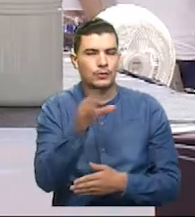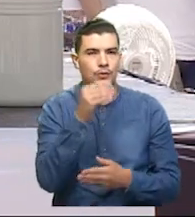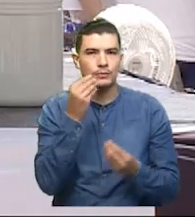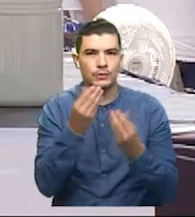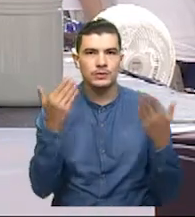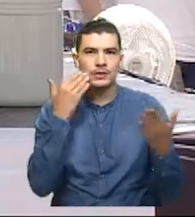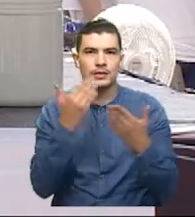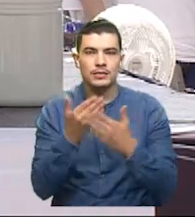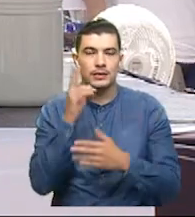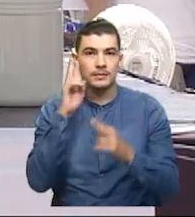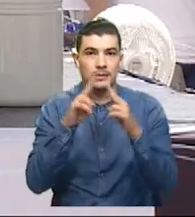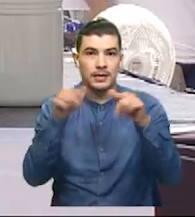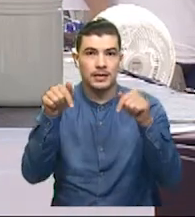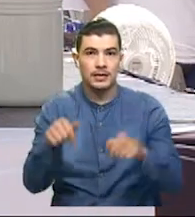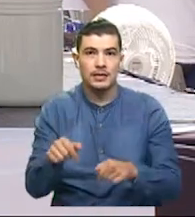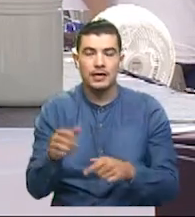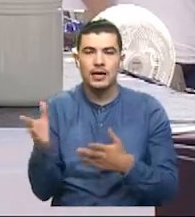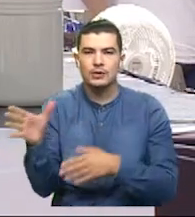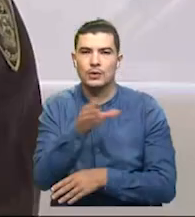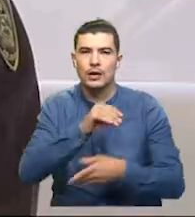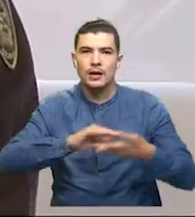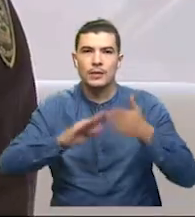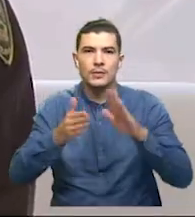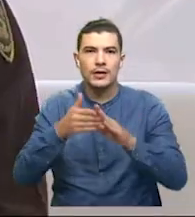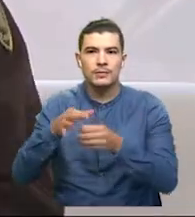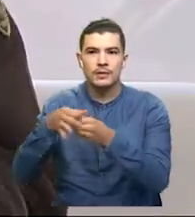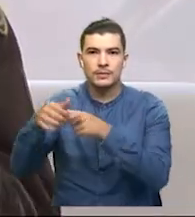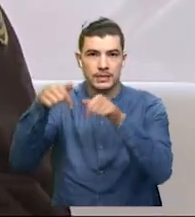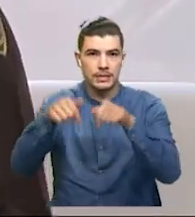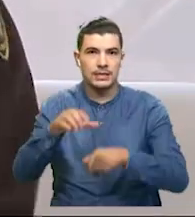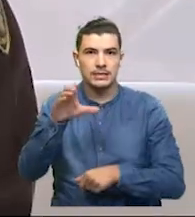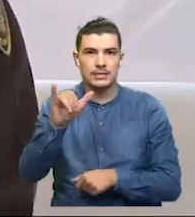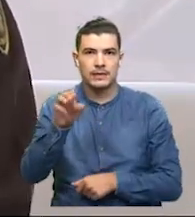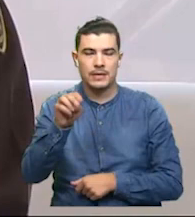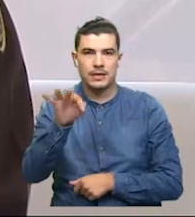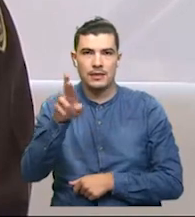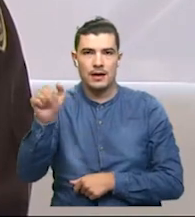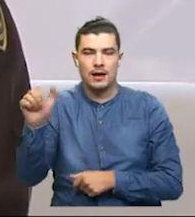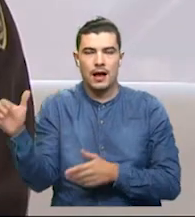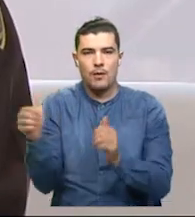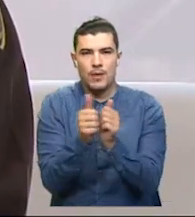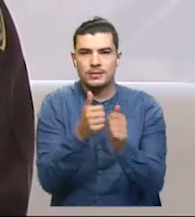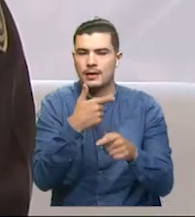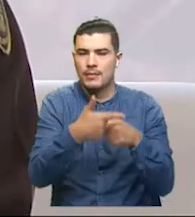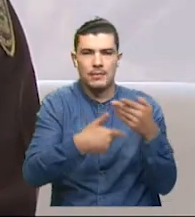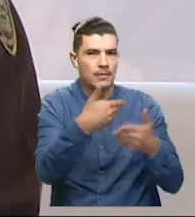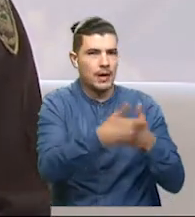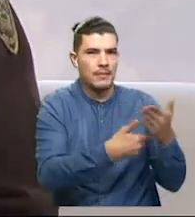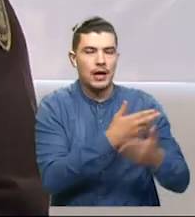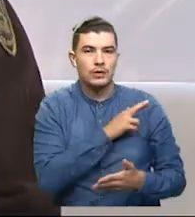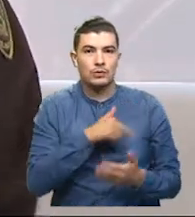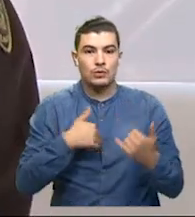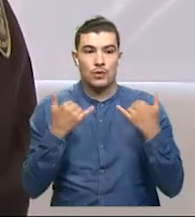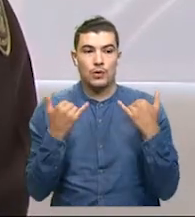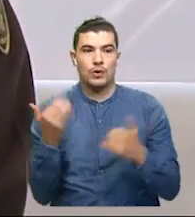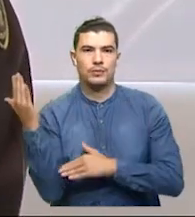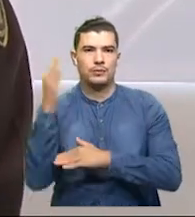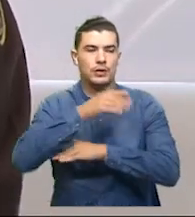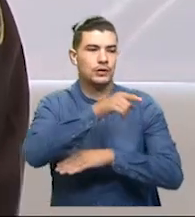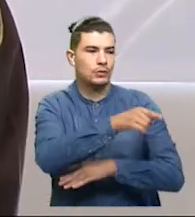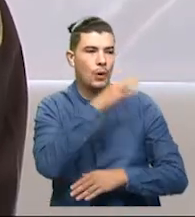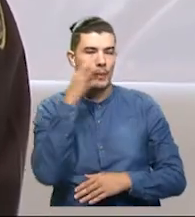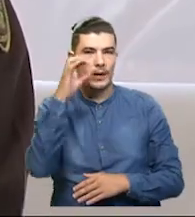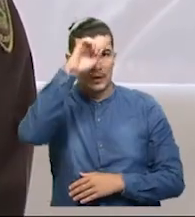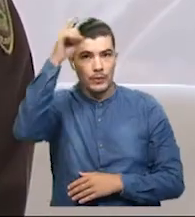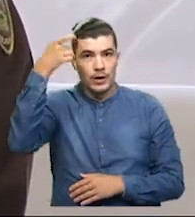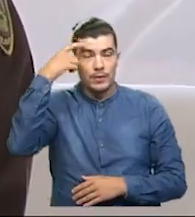televidentes, por supuesto, a toda la comunidad de Cimitarra que nos rodea y que nos ha acompañado en cada uno de los ejercicios en los cuales nos hemos encontrado el día de hoy con el señor gobernador.